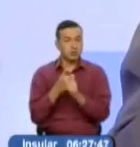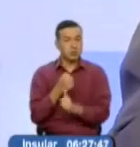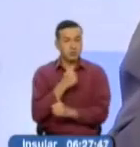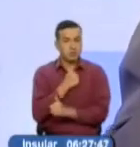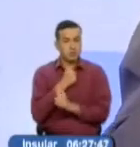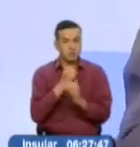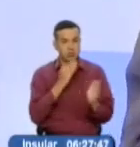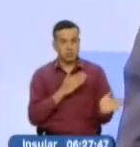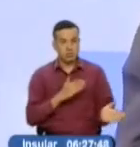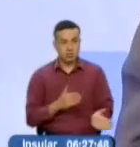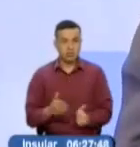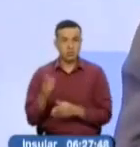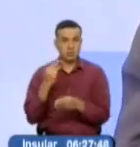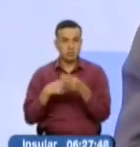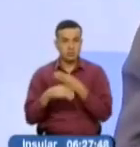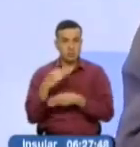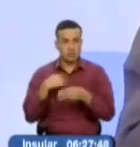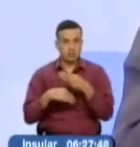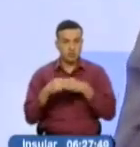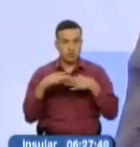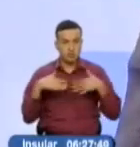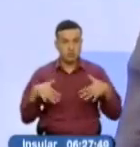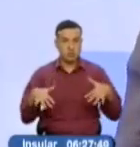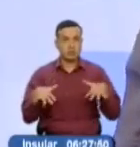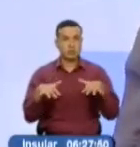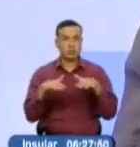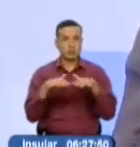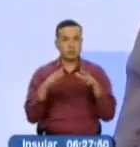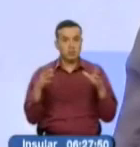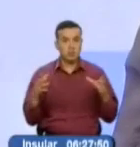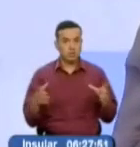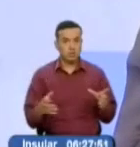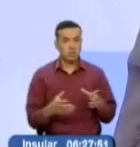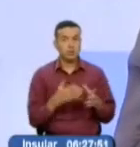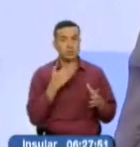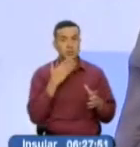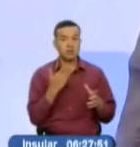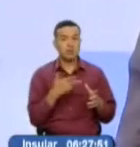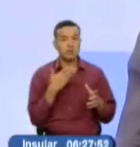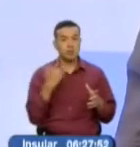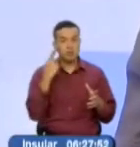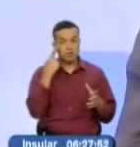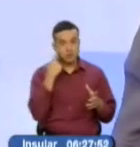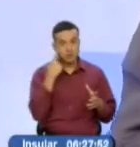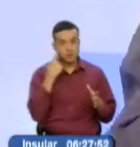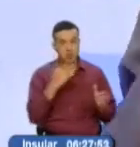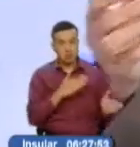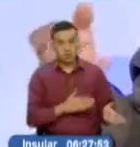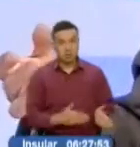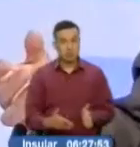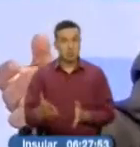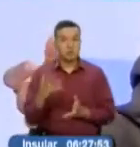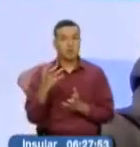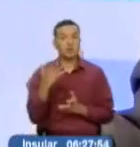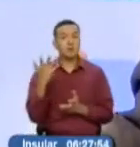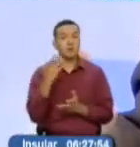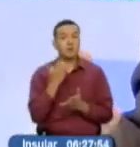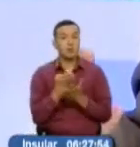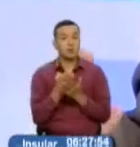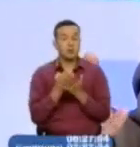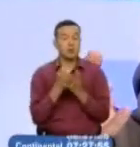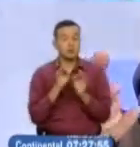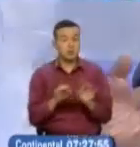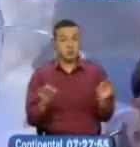debilidad el mercado débil mercado externo el mercado interno pequeño y que requiere las economías